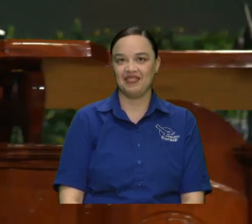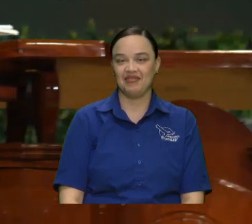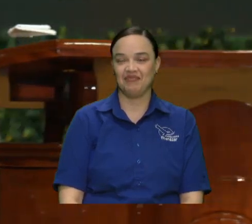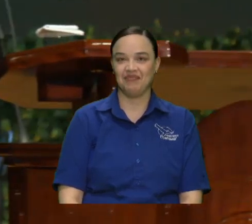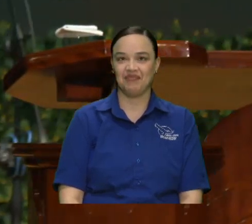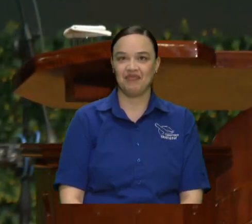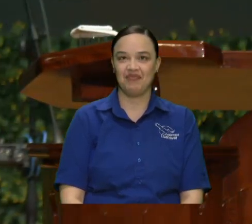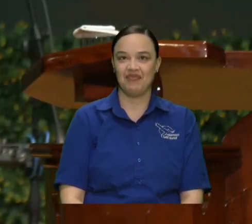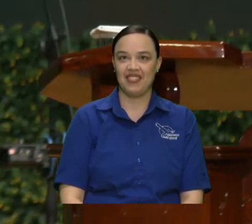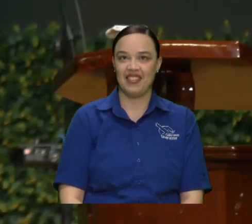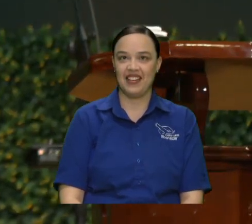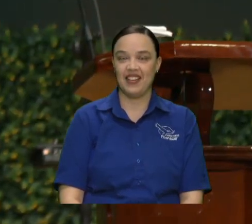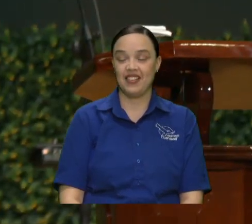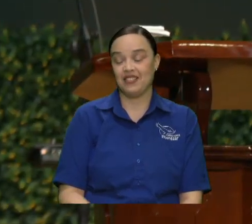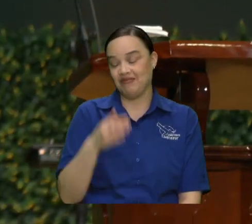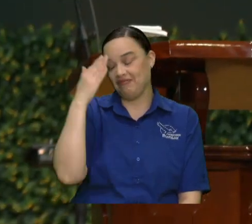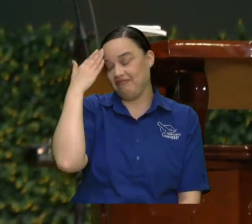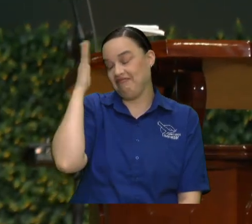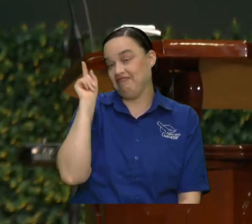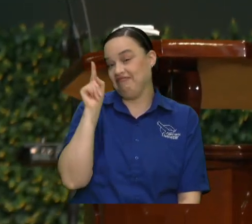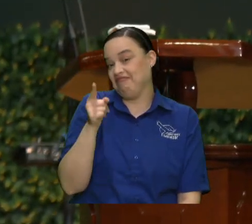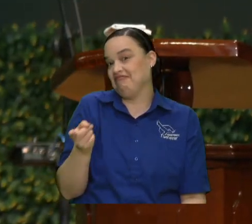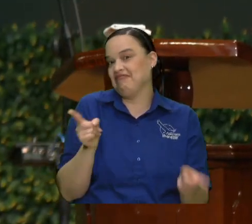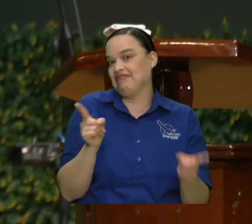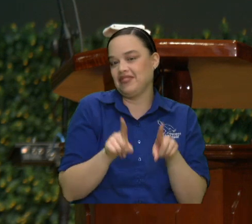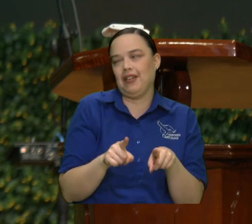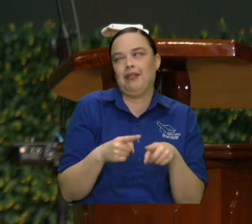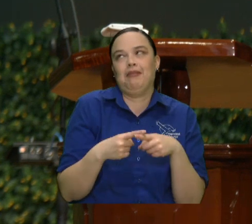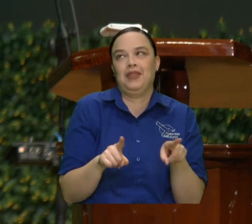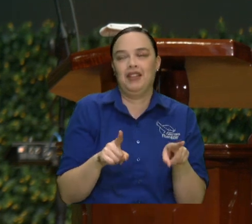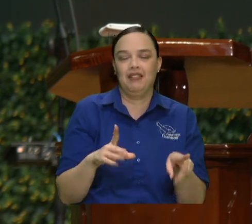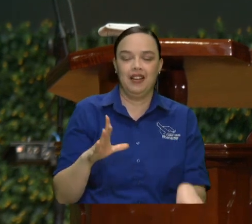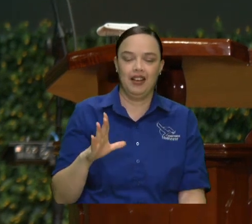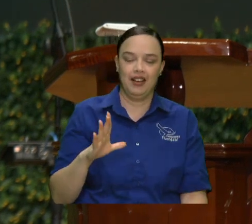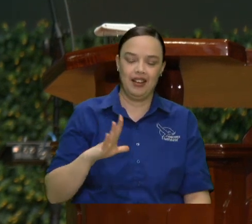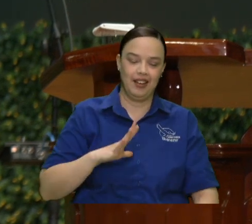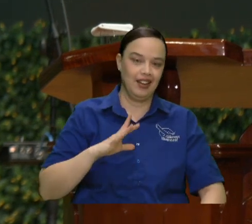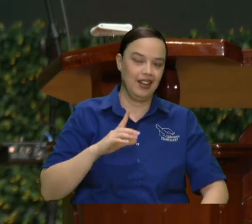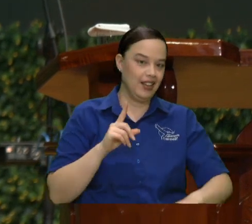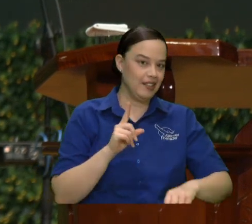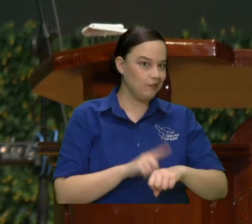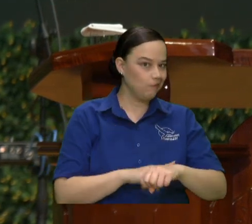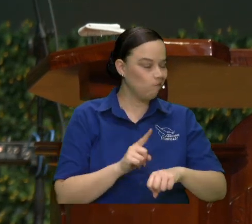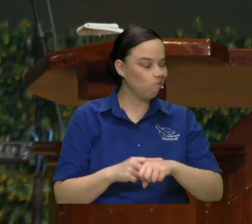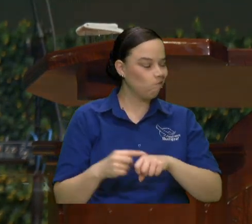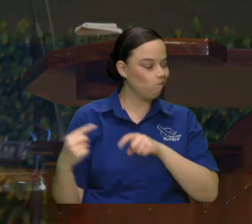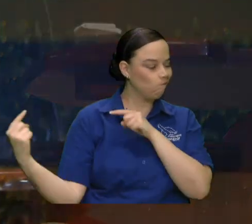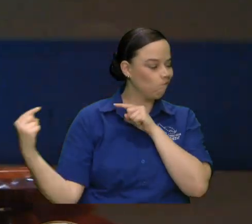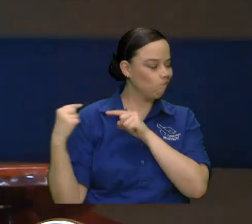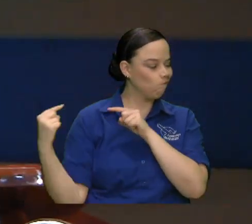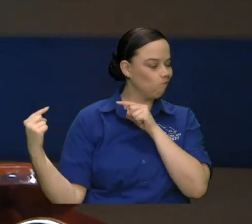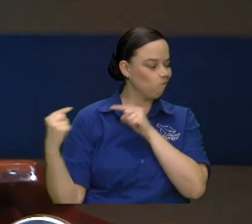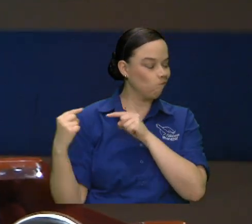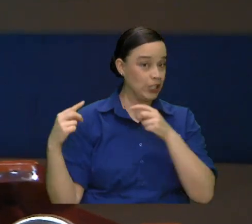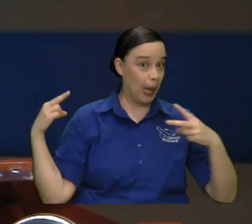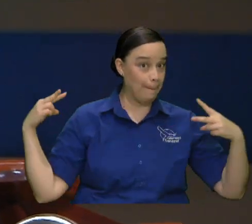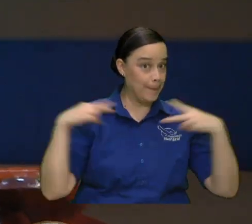mire yo no sé si a usted le ha pasado pero hay momentos en donde este enemigo es tan evidente